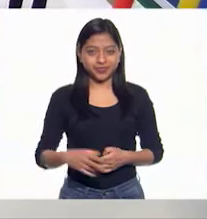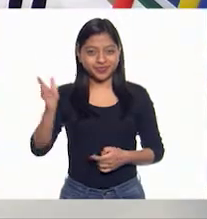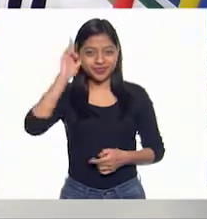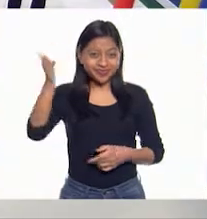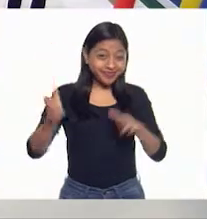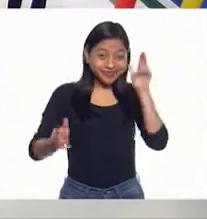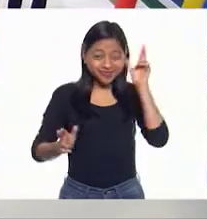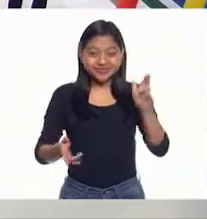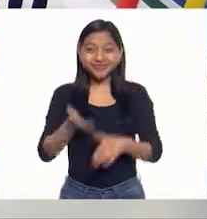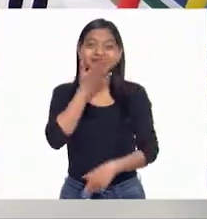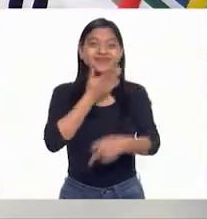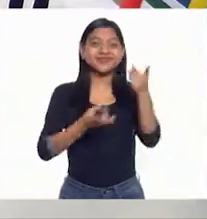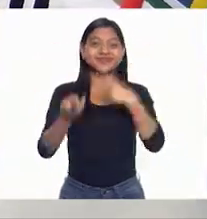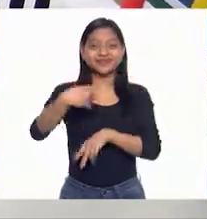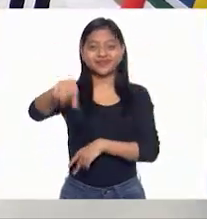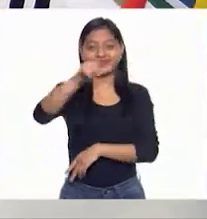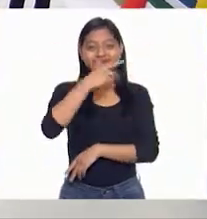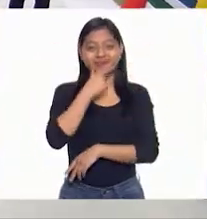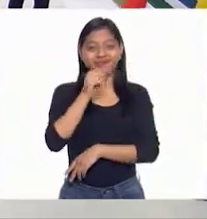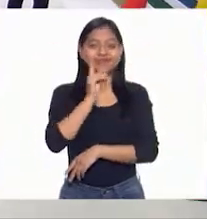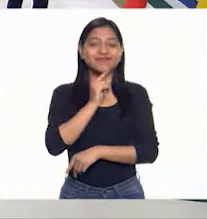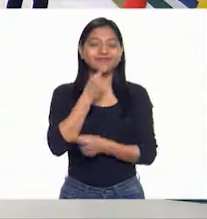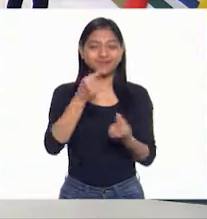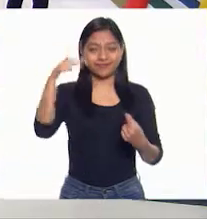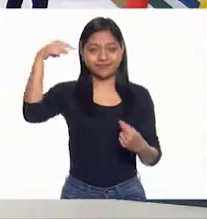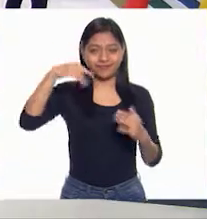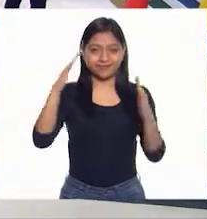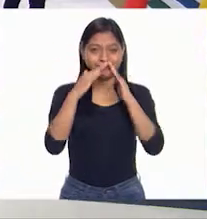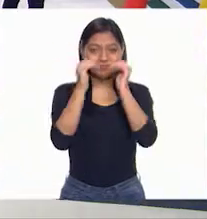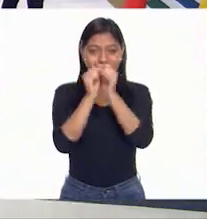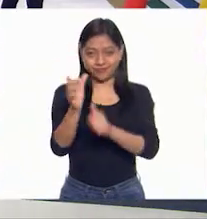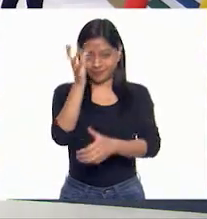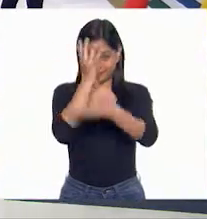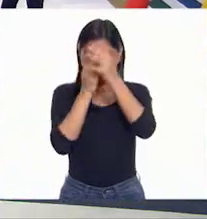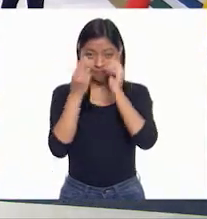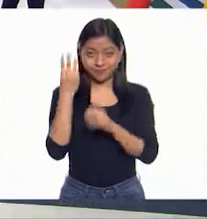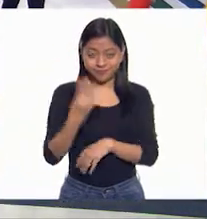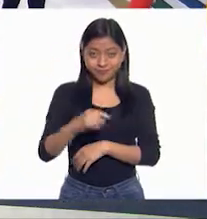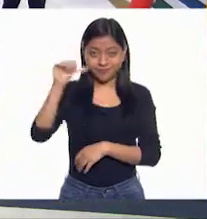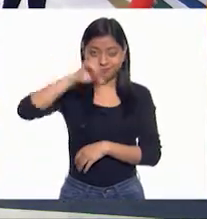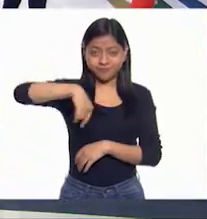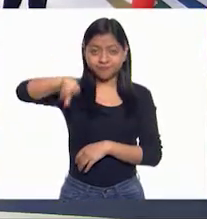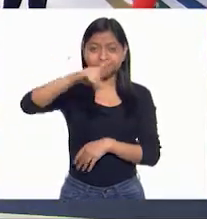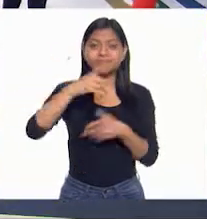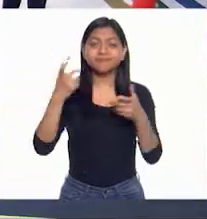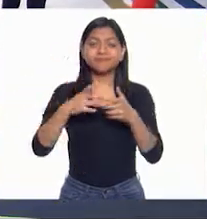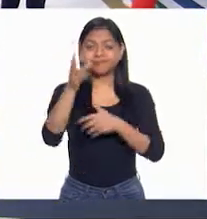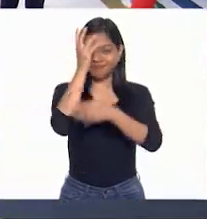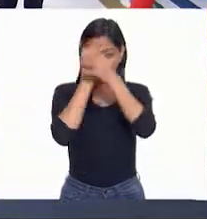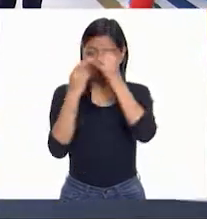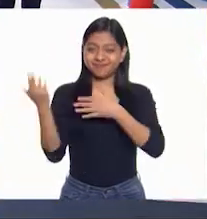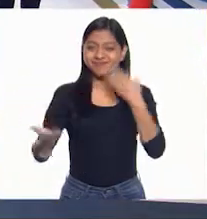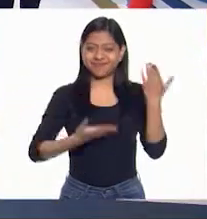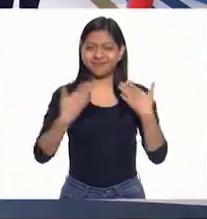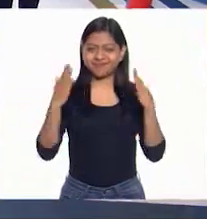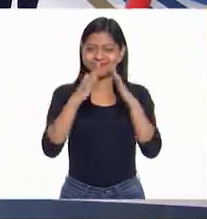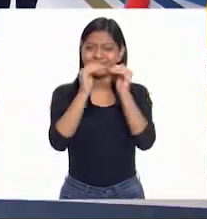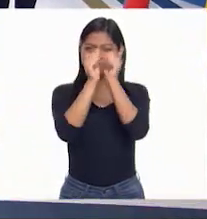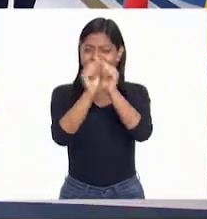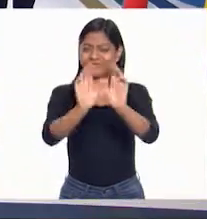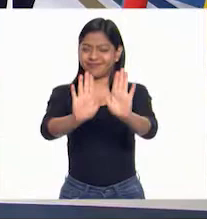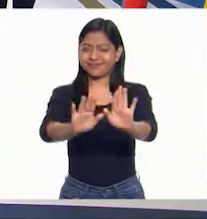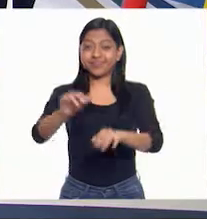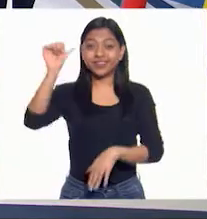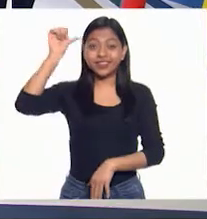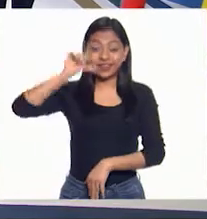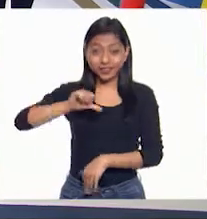Hola, hola. Bienvenidas y bienvenidos a Aprende en Casa 3, un espacio en el que vamos a poder aprender y divertirnos desde nuestros hogares.